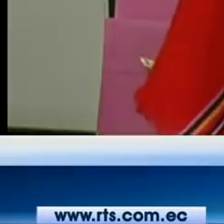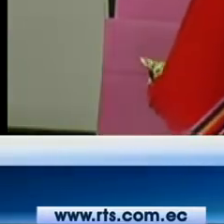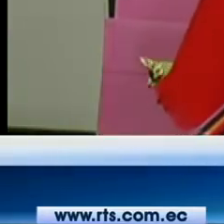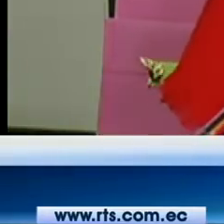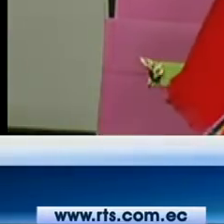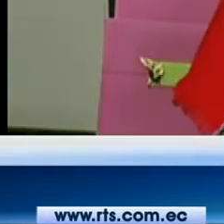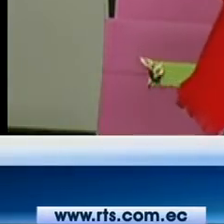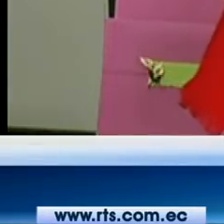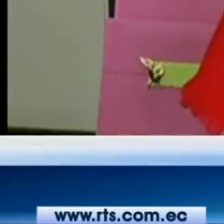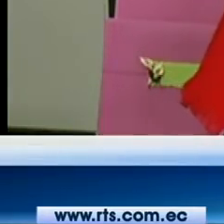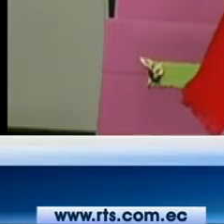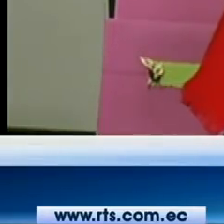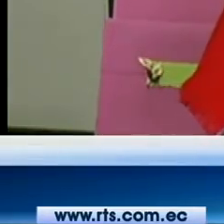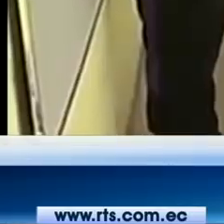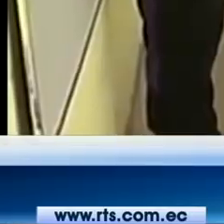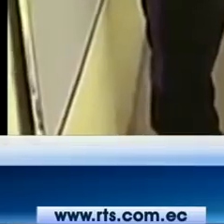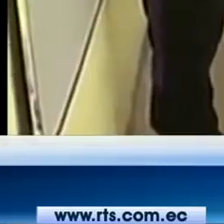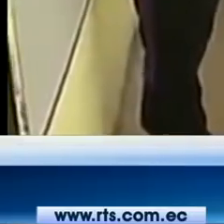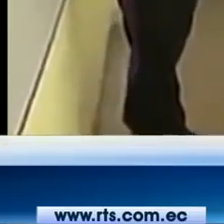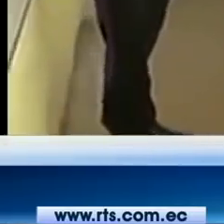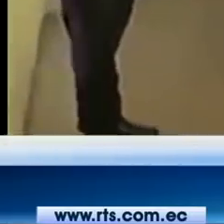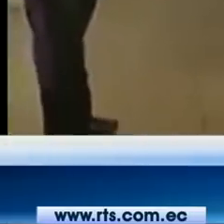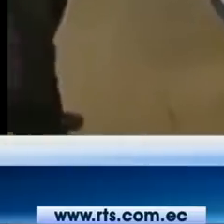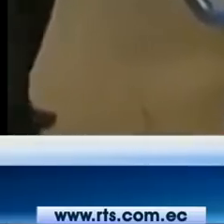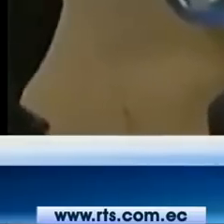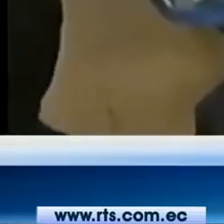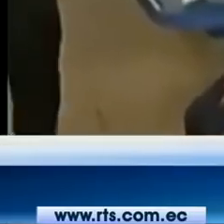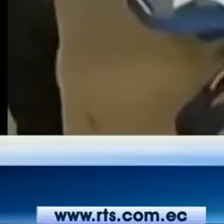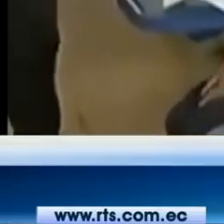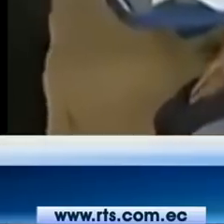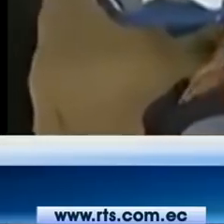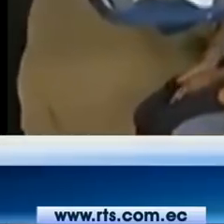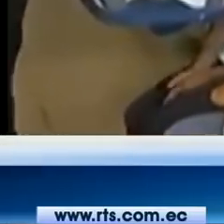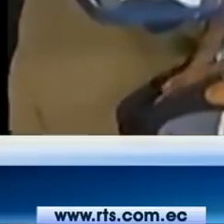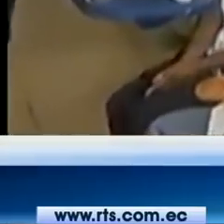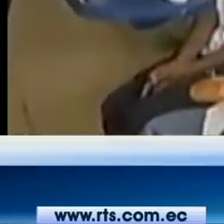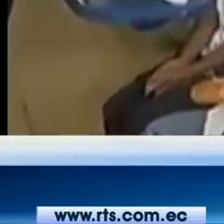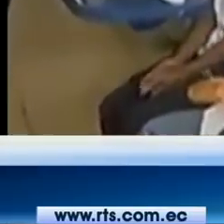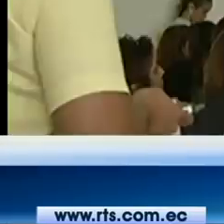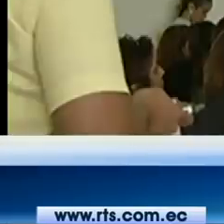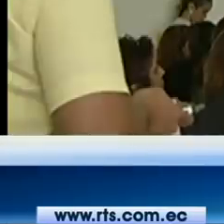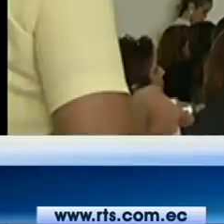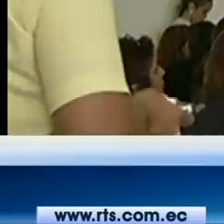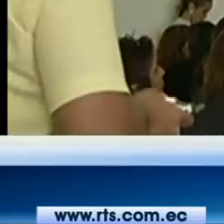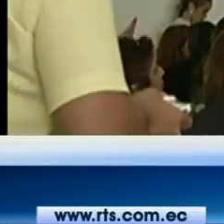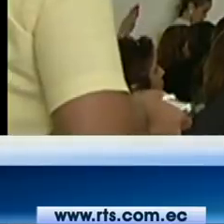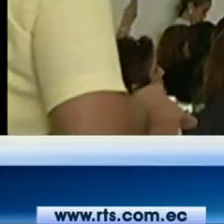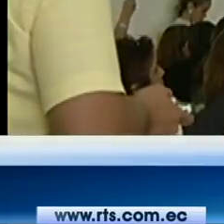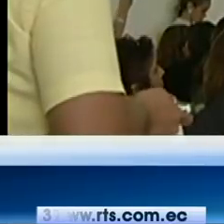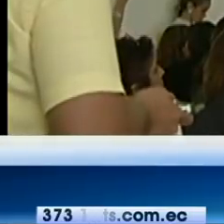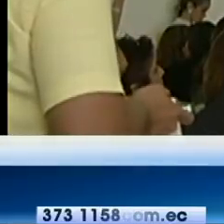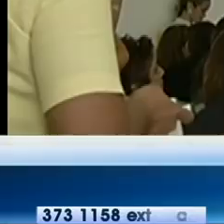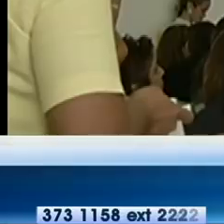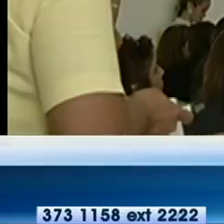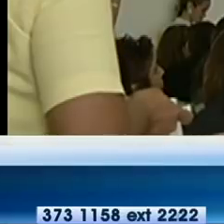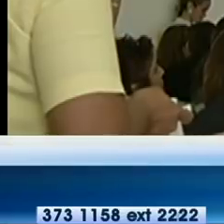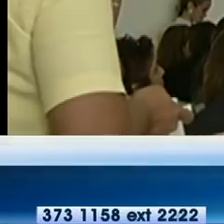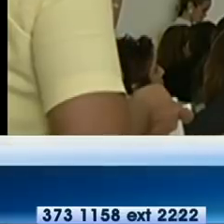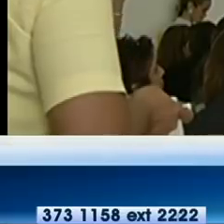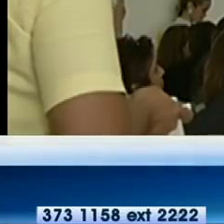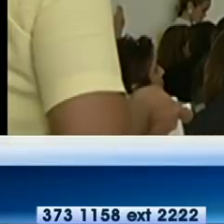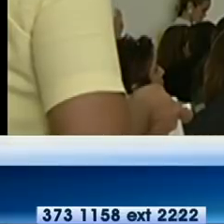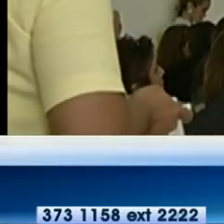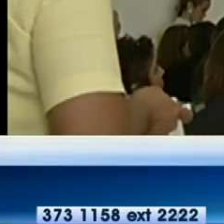que se oferta en más de mil unidades educativas en todo el país nosotros tenemos atención a mucho de 18